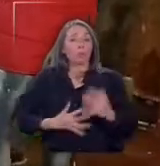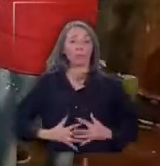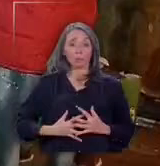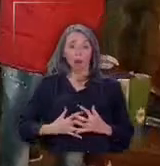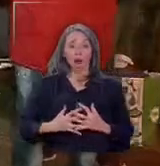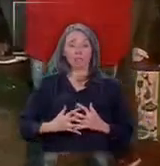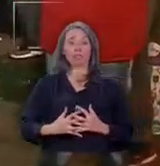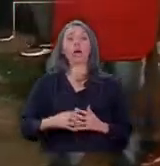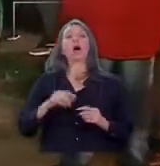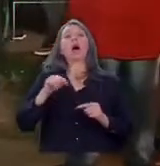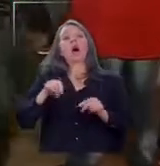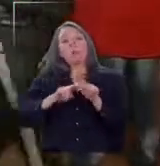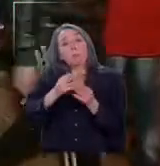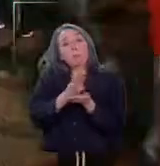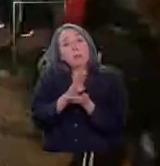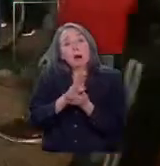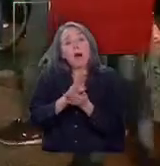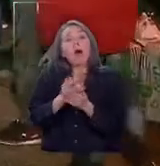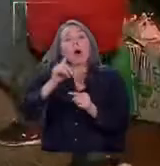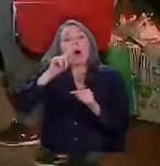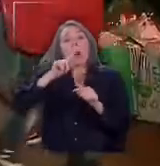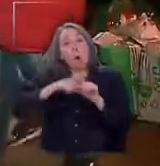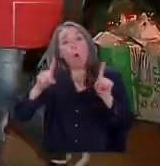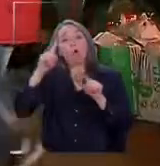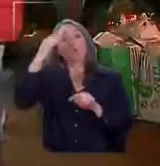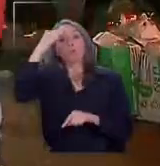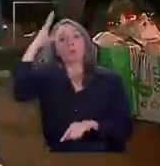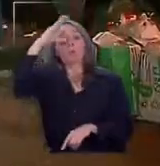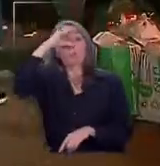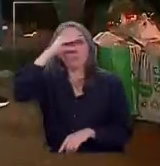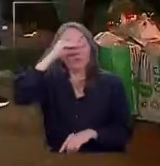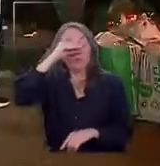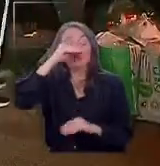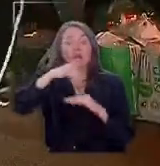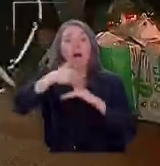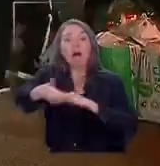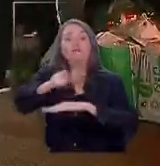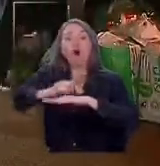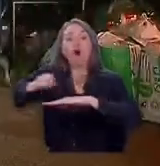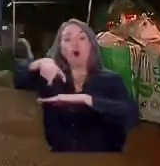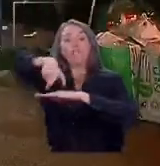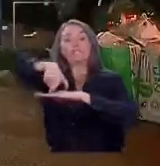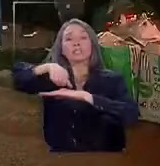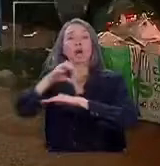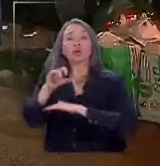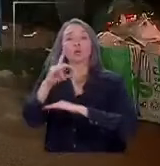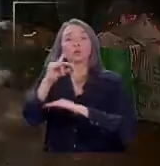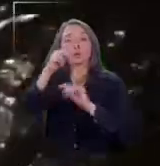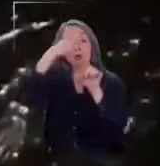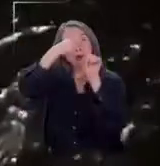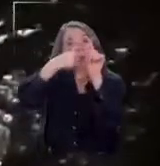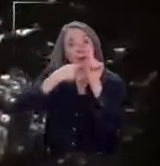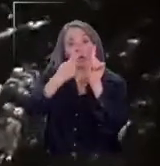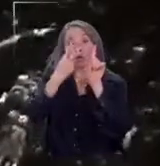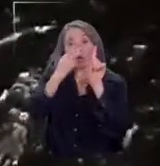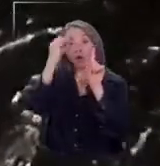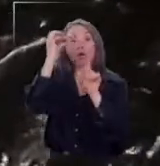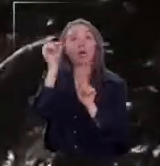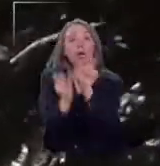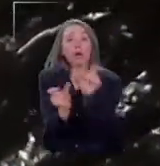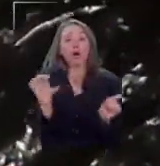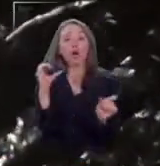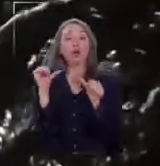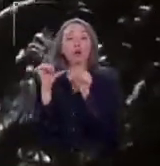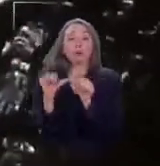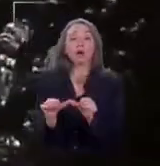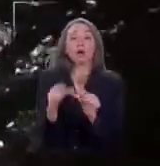pasar otra noche acá en las afueras del Consulado con temperaturas que llegan a bajar hasta los 2 grados se trata de colombianos que